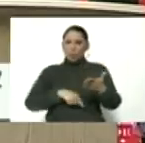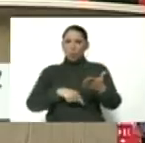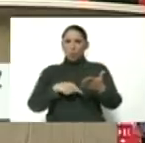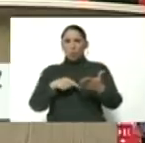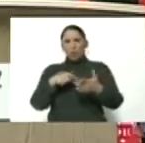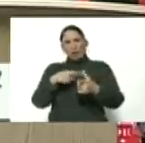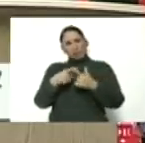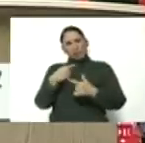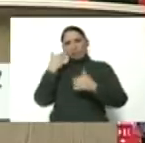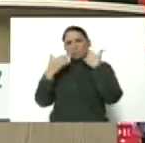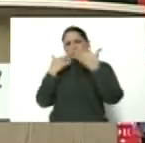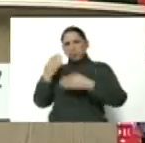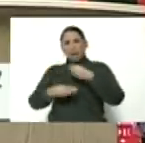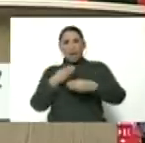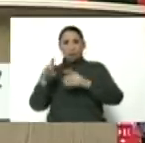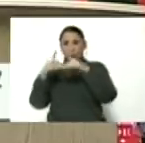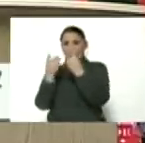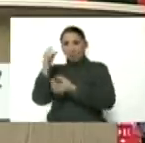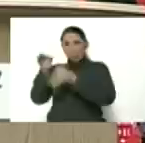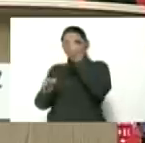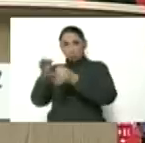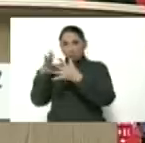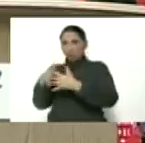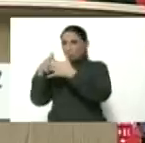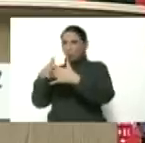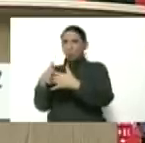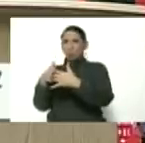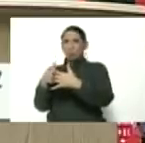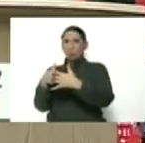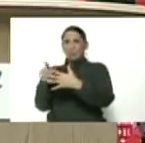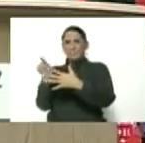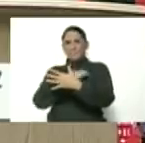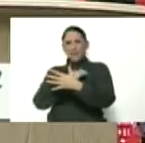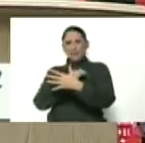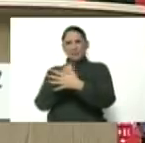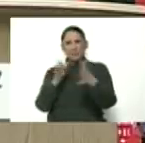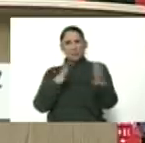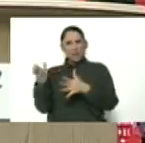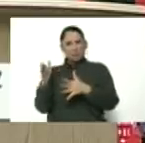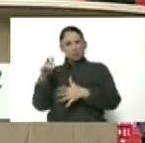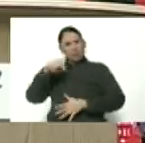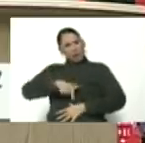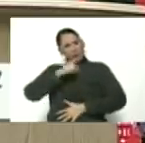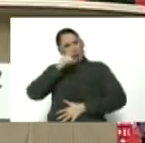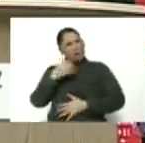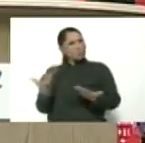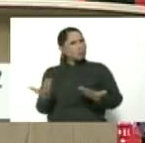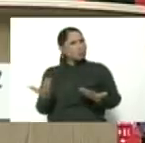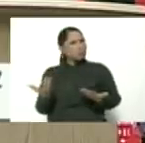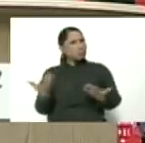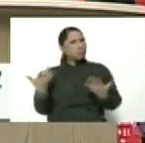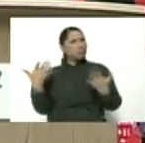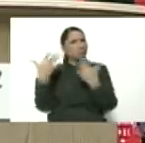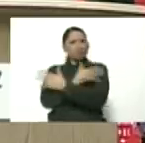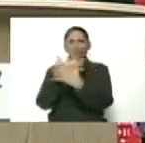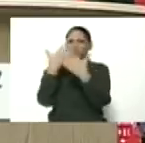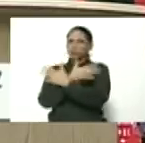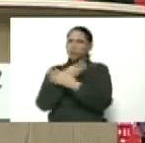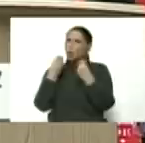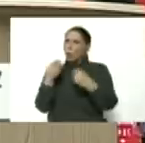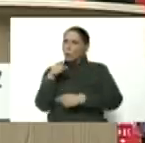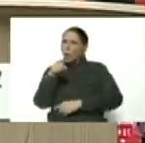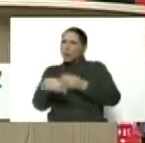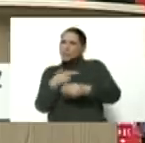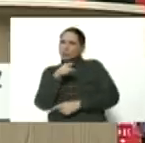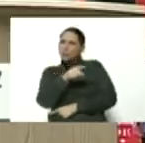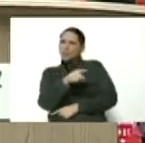la barbarie cometida por el Departamento de Justicia es del mes de marzo de este año. ¿Cómo hizo usted para